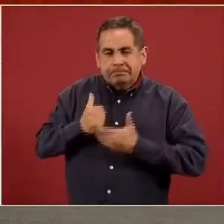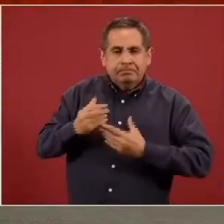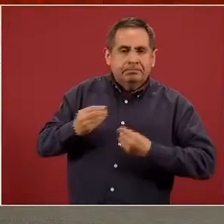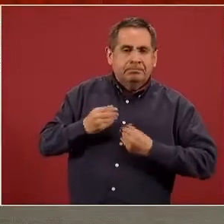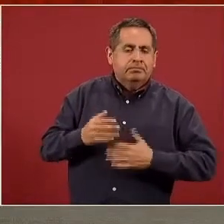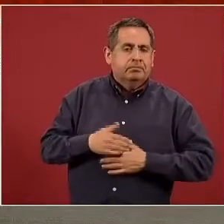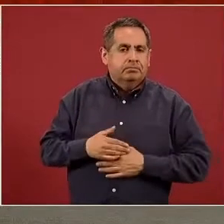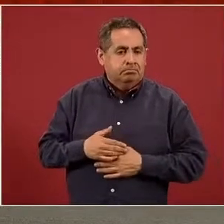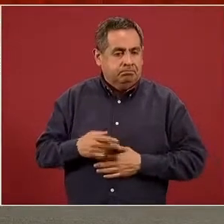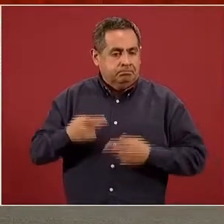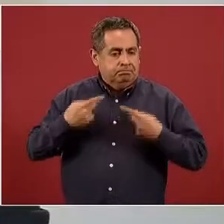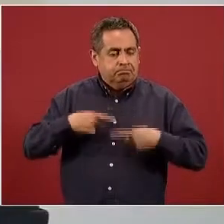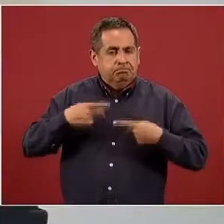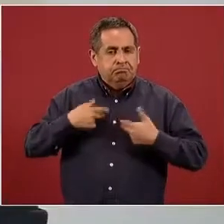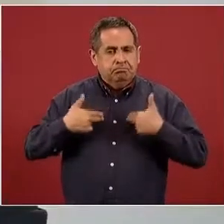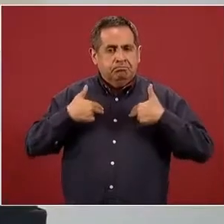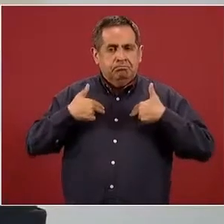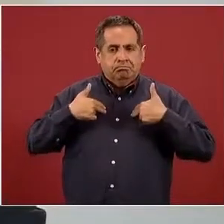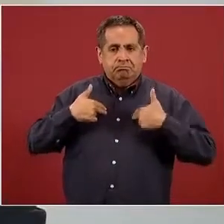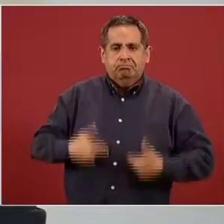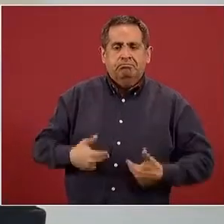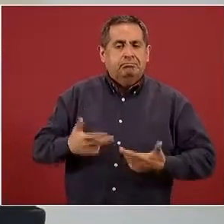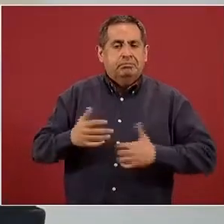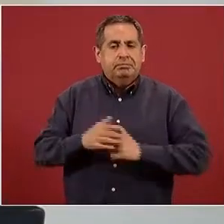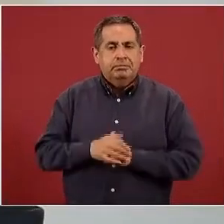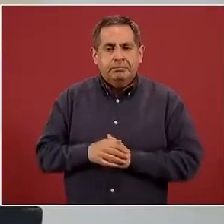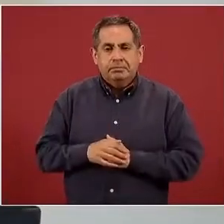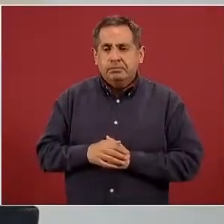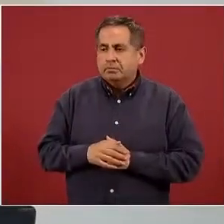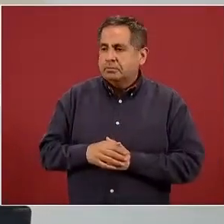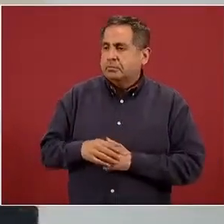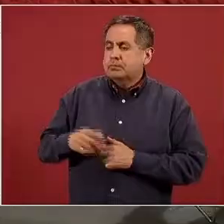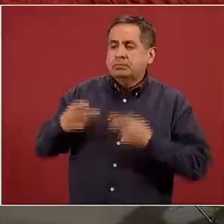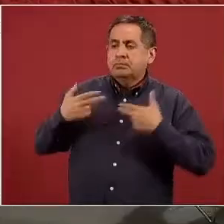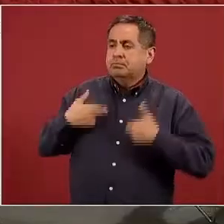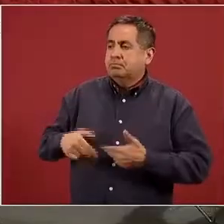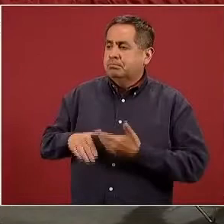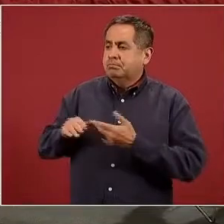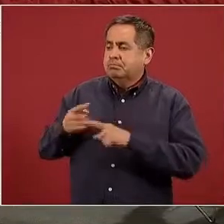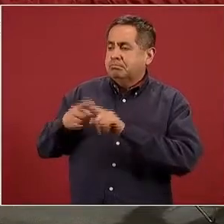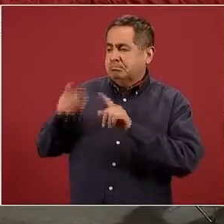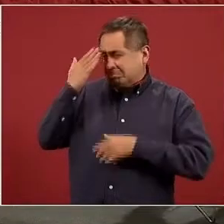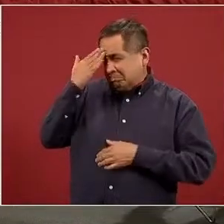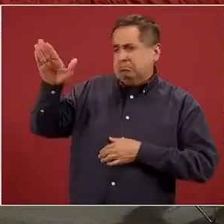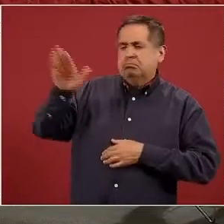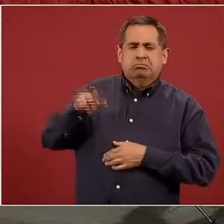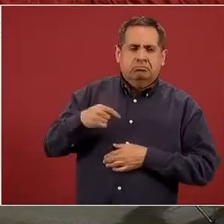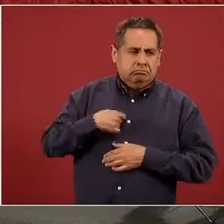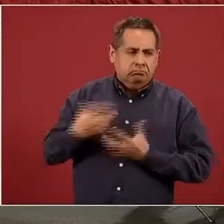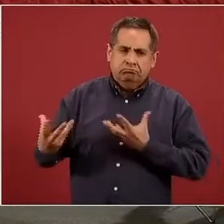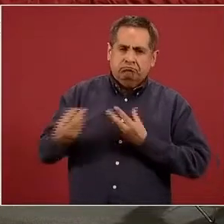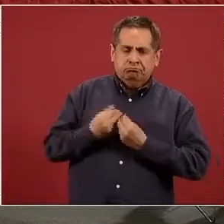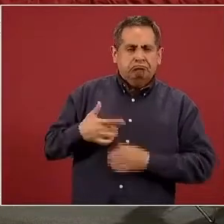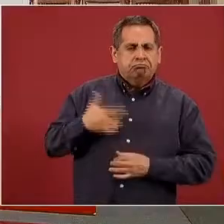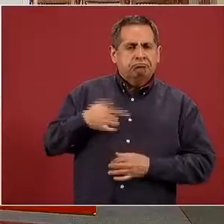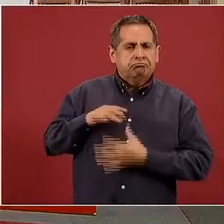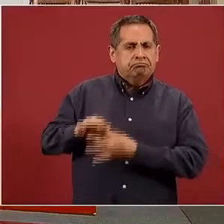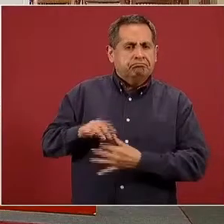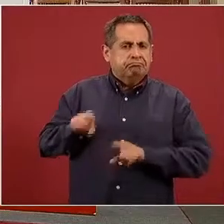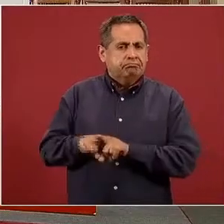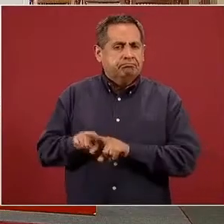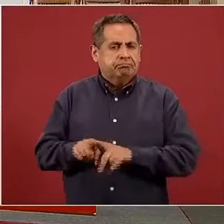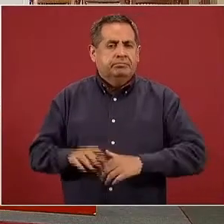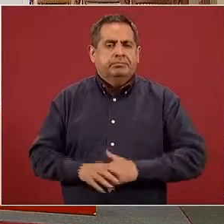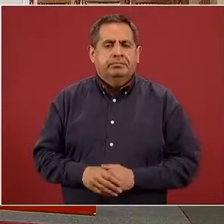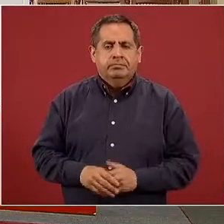Hombre soy y nada humano es ajeno a mí. Muchas gracias. Le doy la palabra al doctor